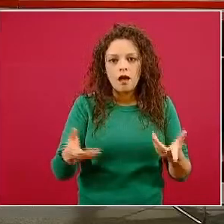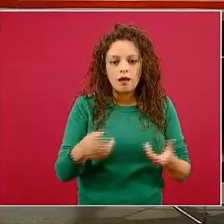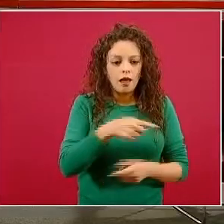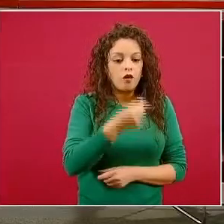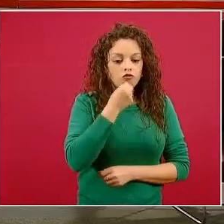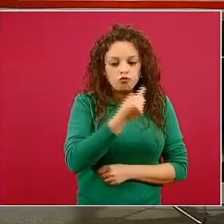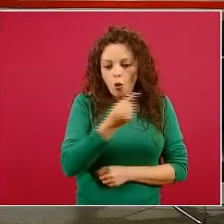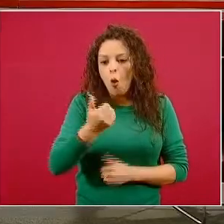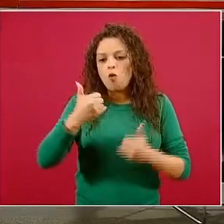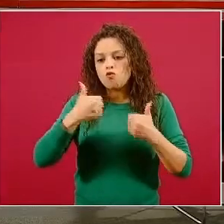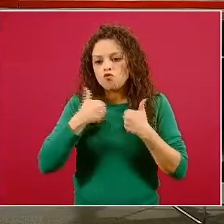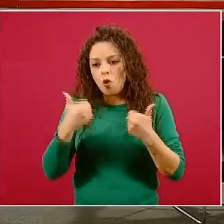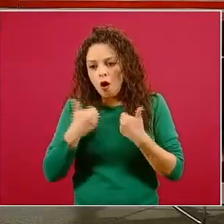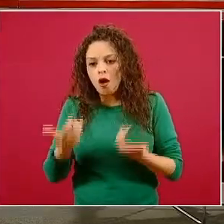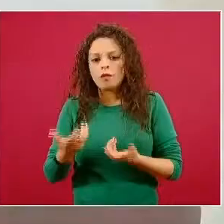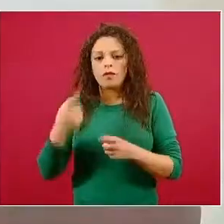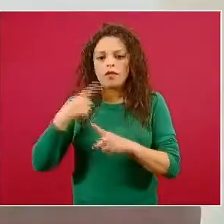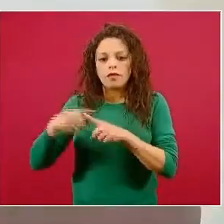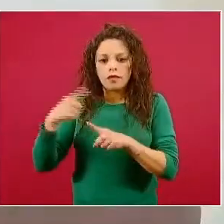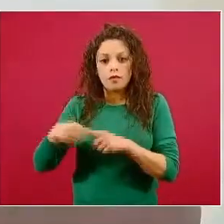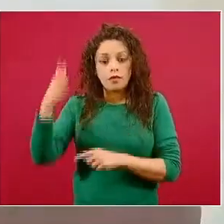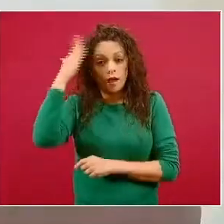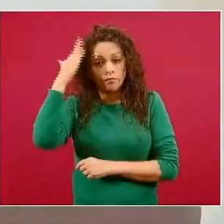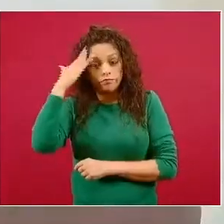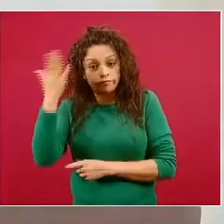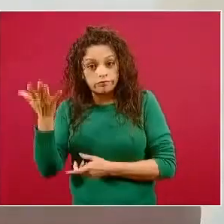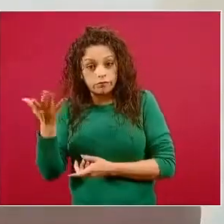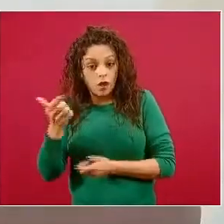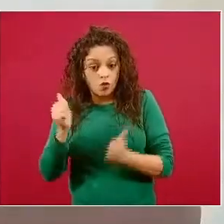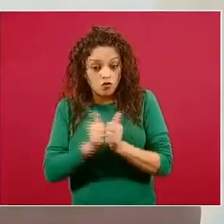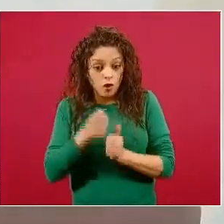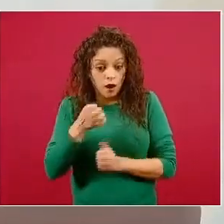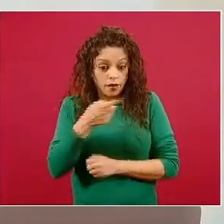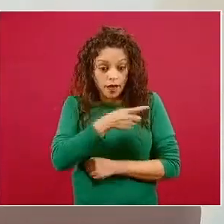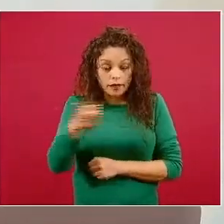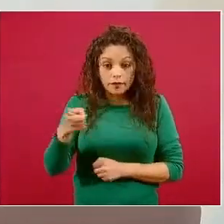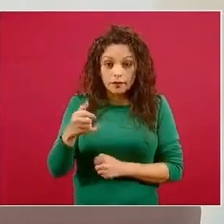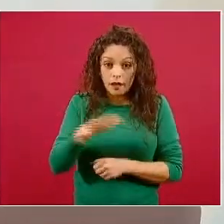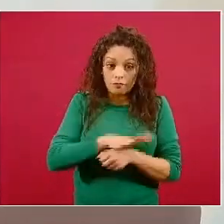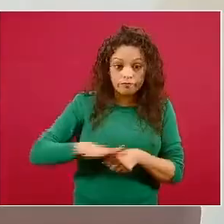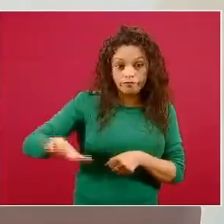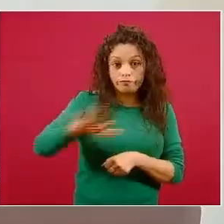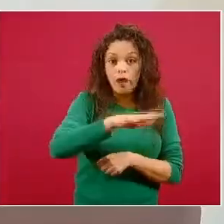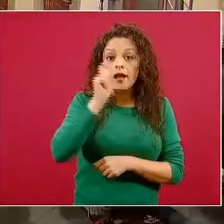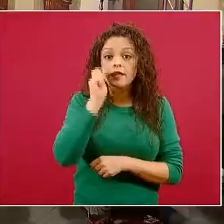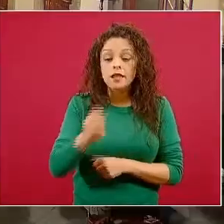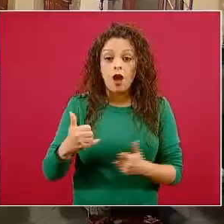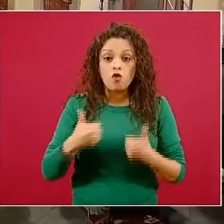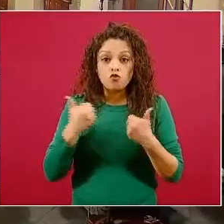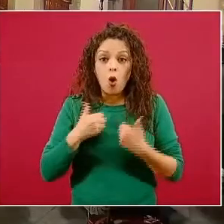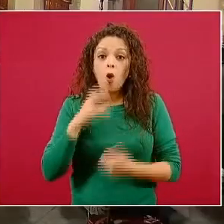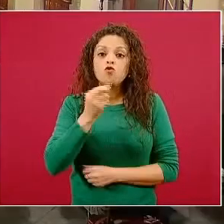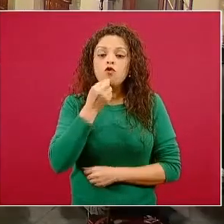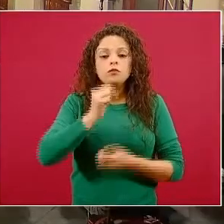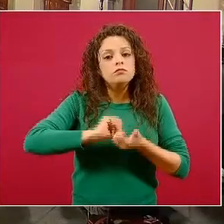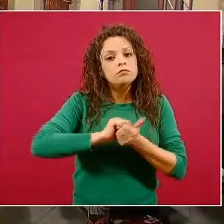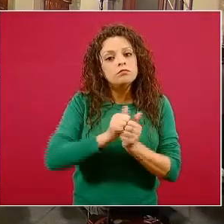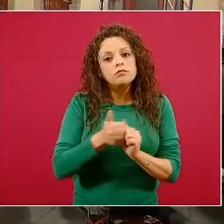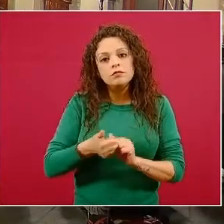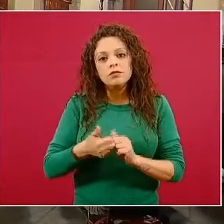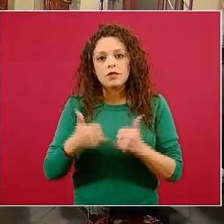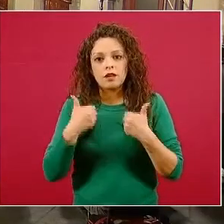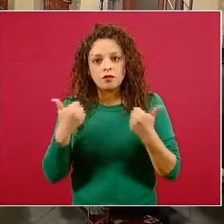empoderar el liderazgo que se tiene de esta población joven, adolescente, dentro de este marco de